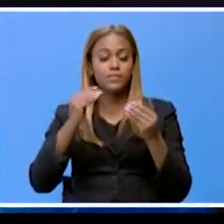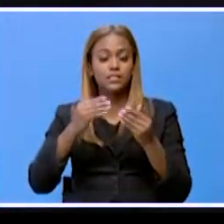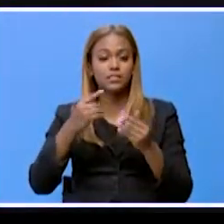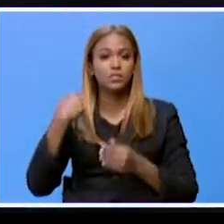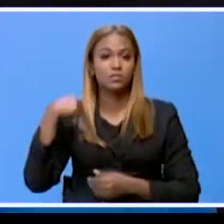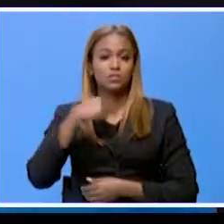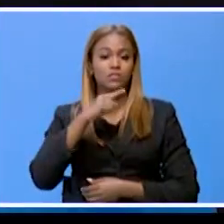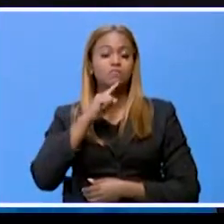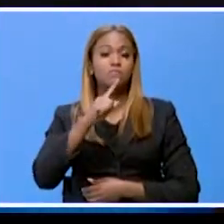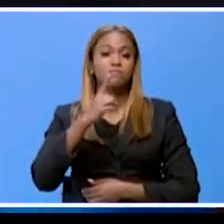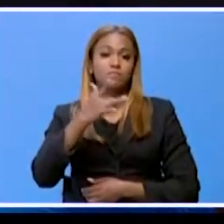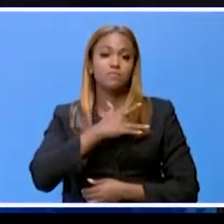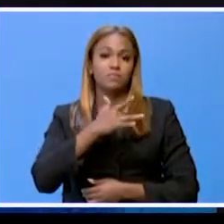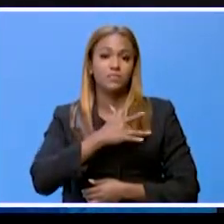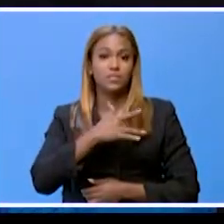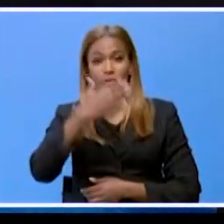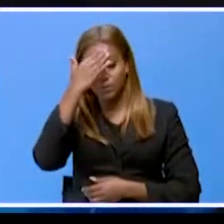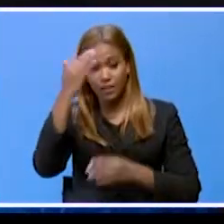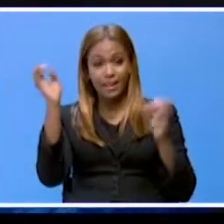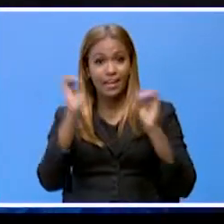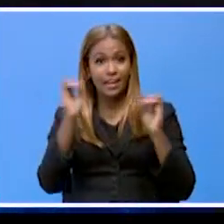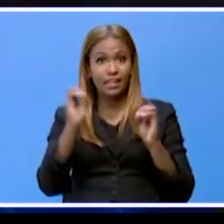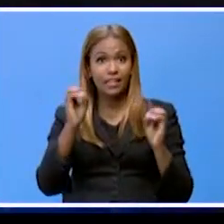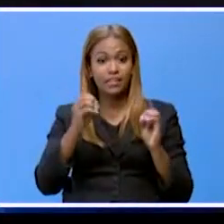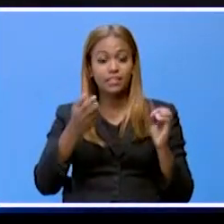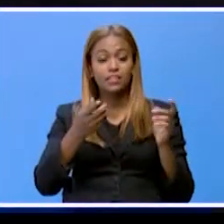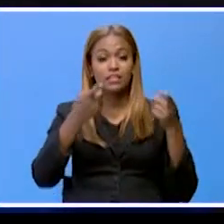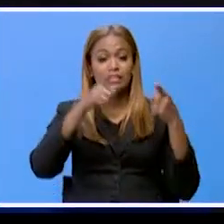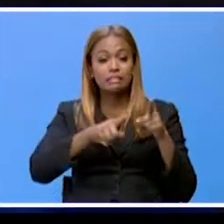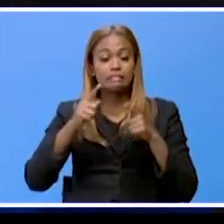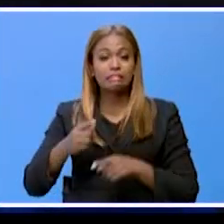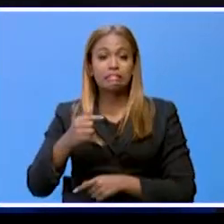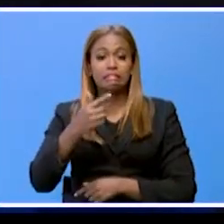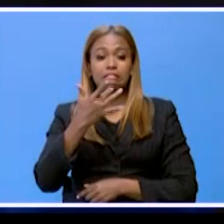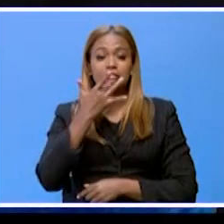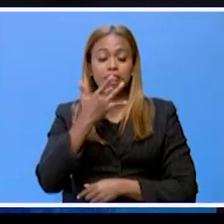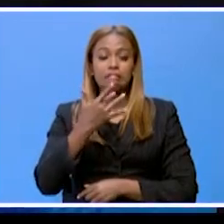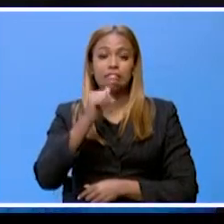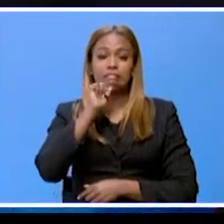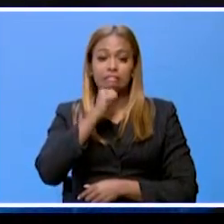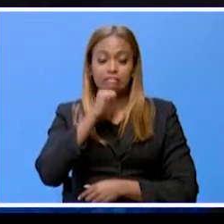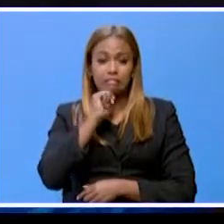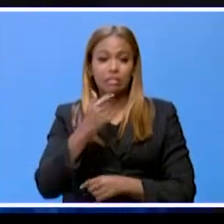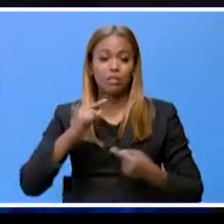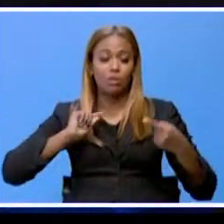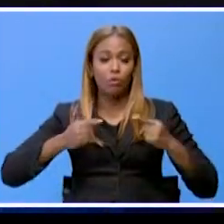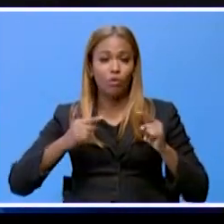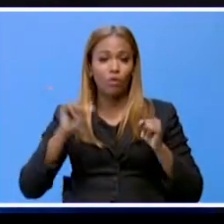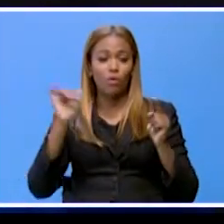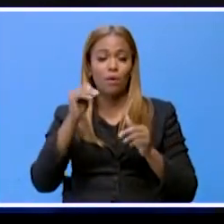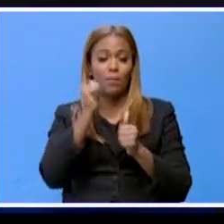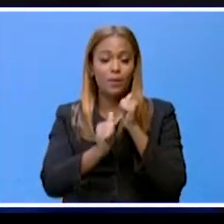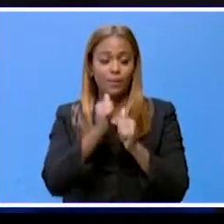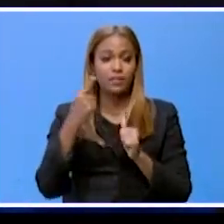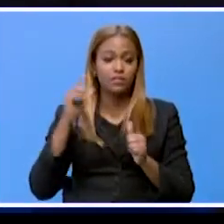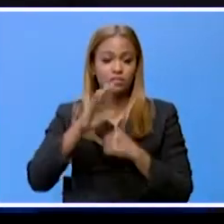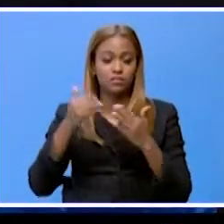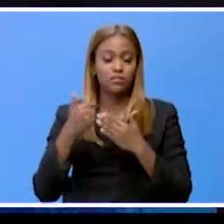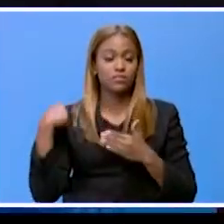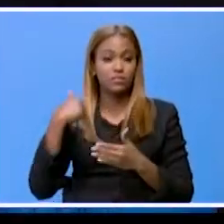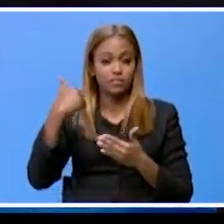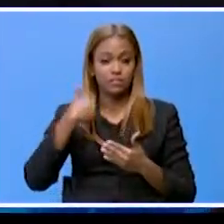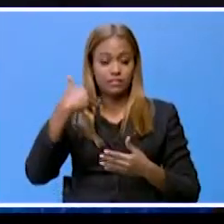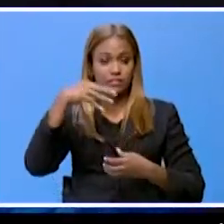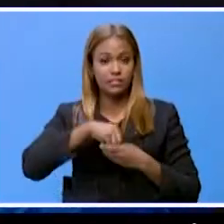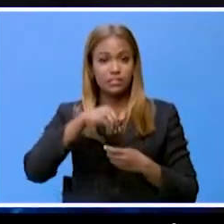uno siente, porque ninguna alcanza a expresar la indignación, el grado de dolor y la rabia que todos llevamos dentro al ver la